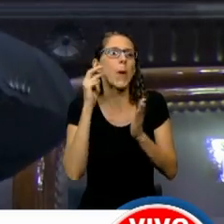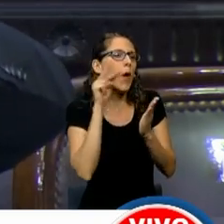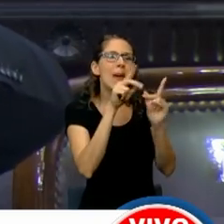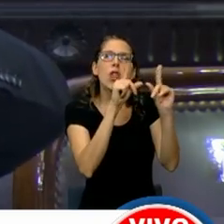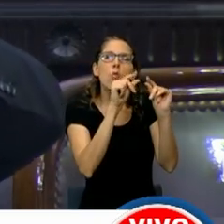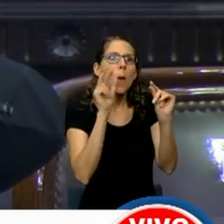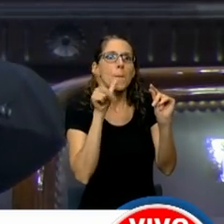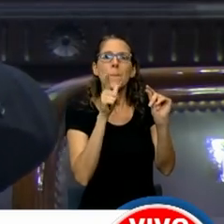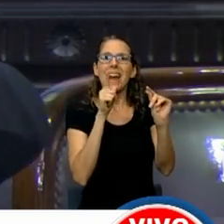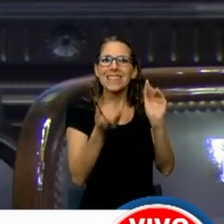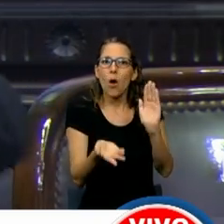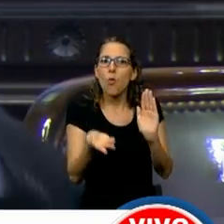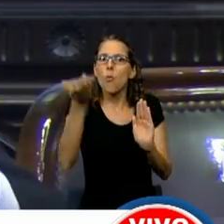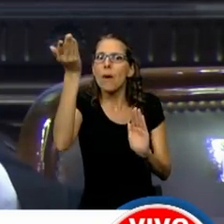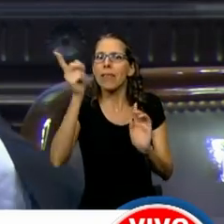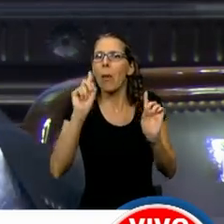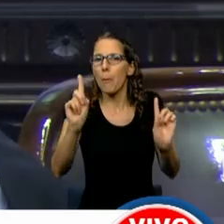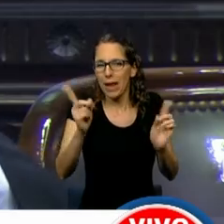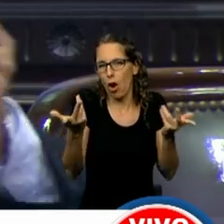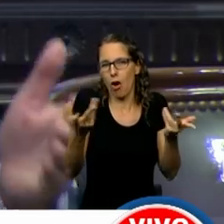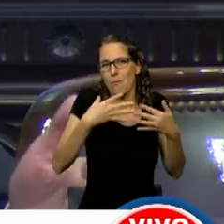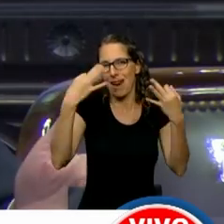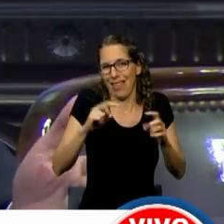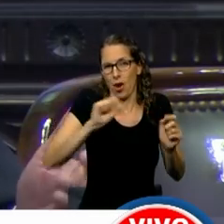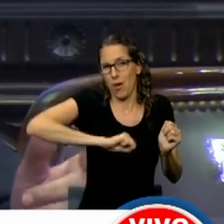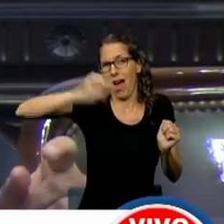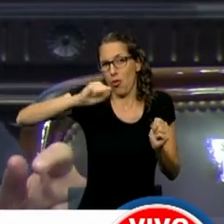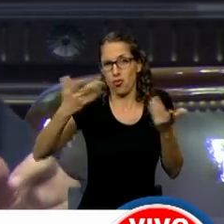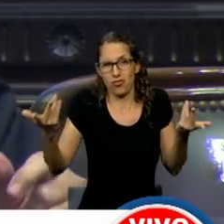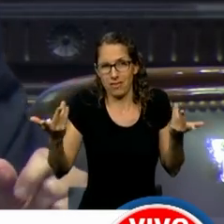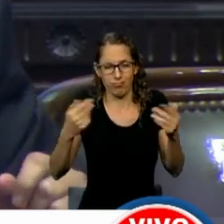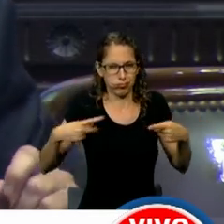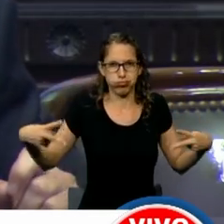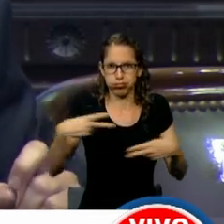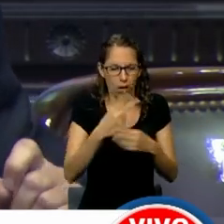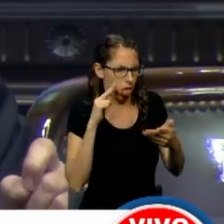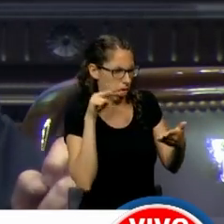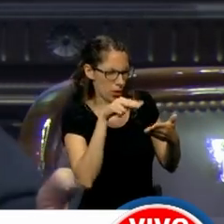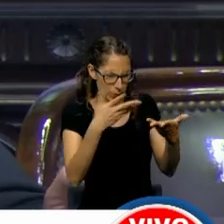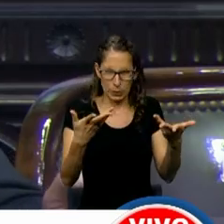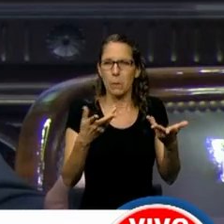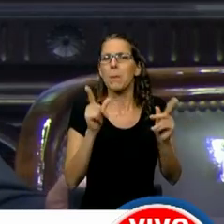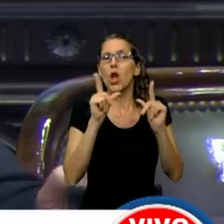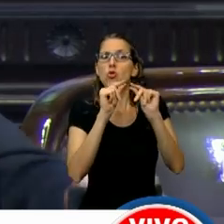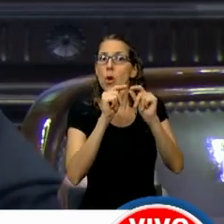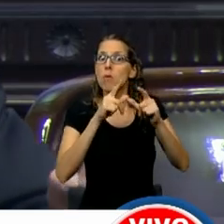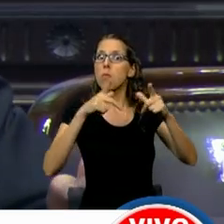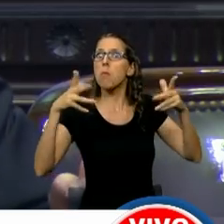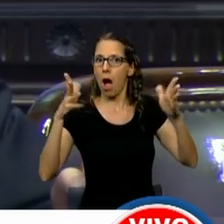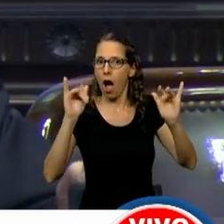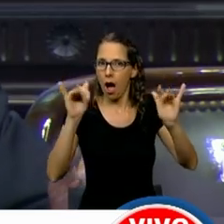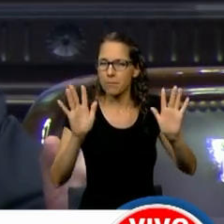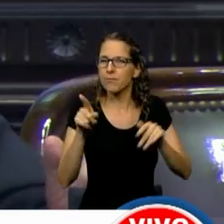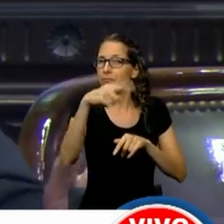el ajuste inflacionario va a ser aumentar la recaudación es nominalmente y acuérdese usted señor presidente que los